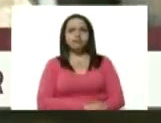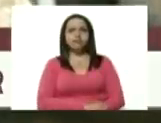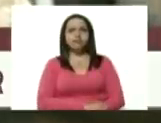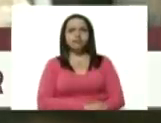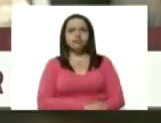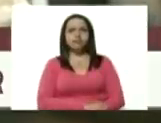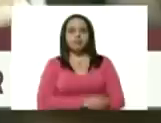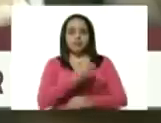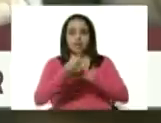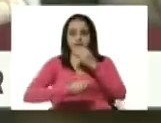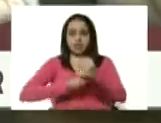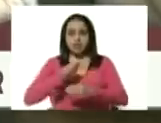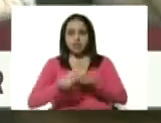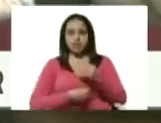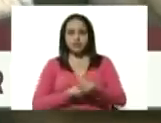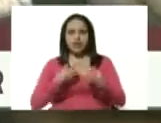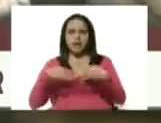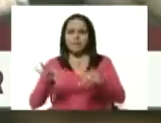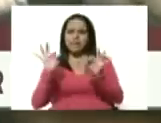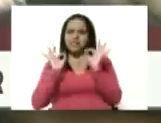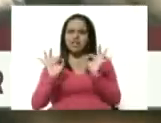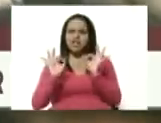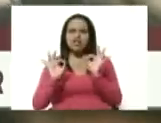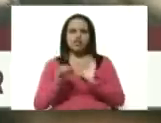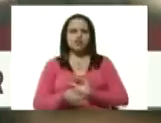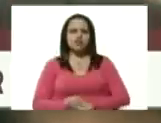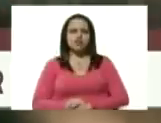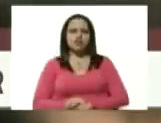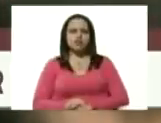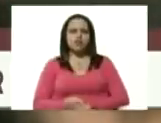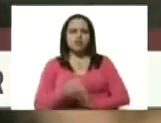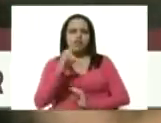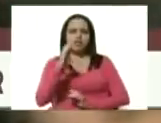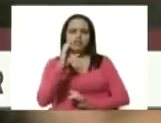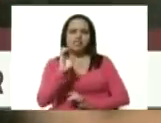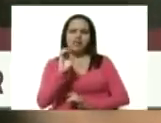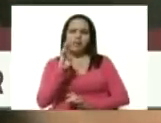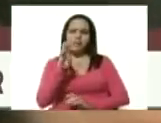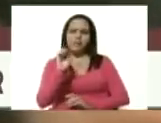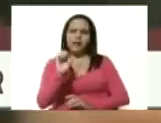hizo una especialización en la CIESPAL,